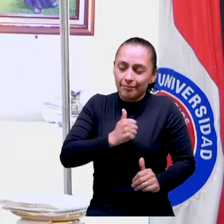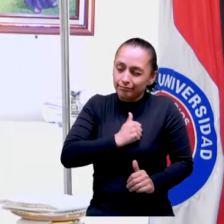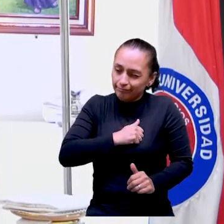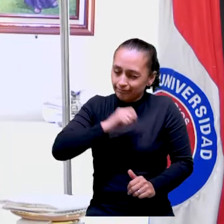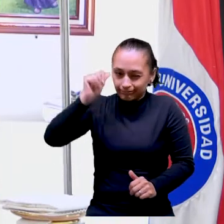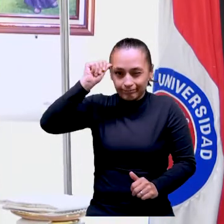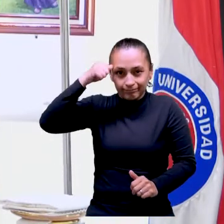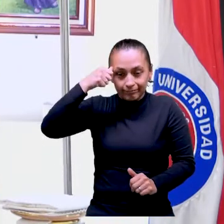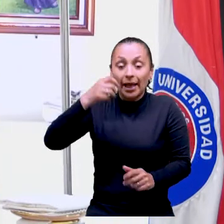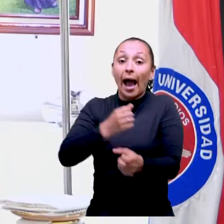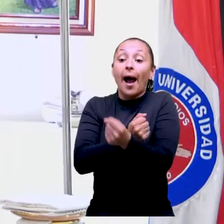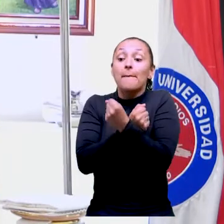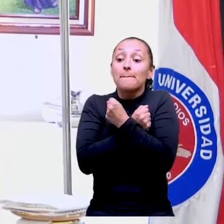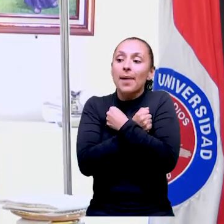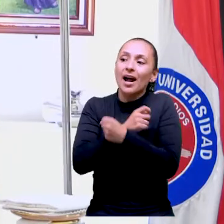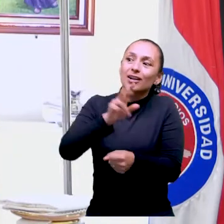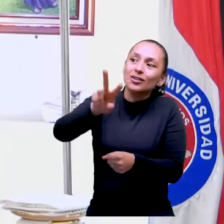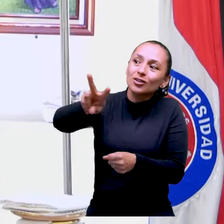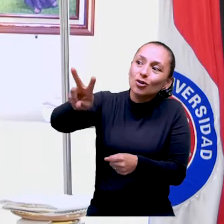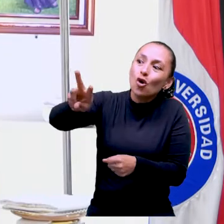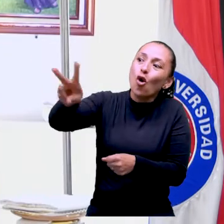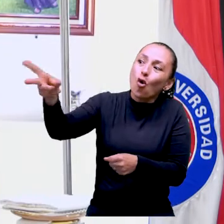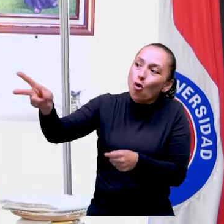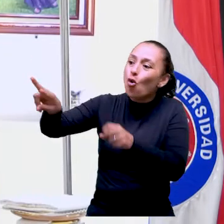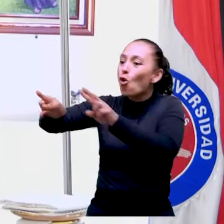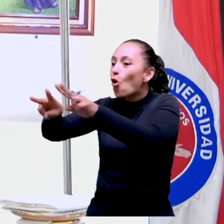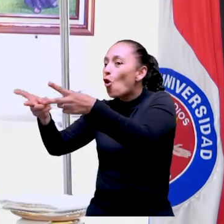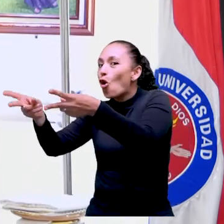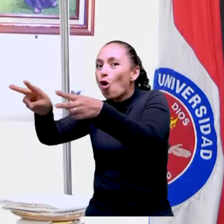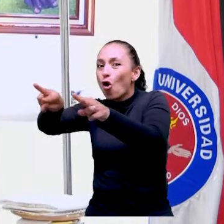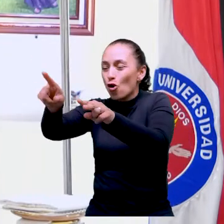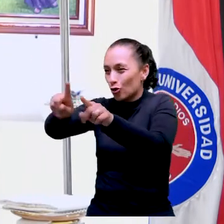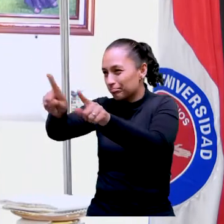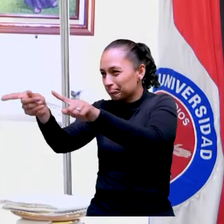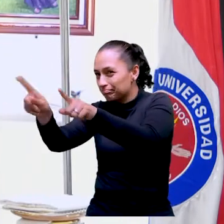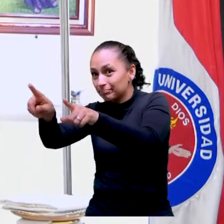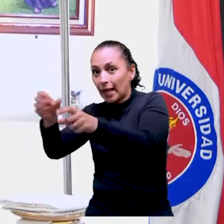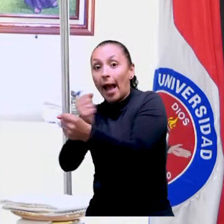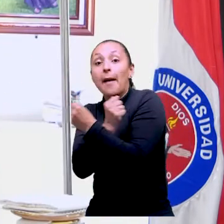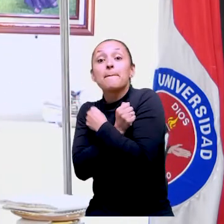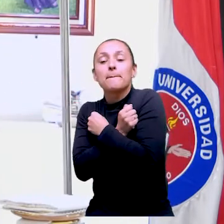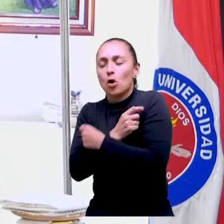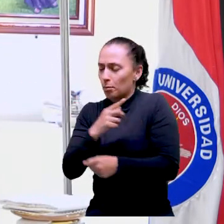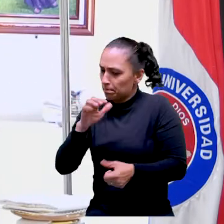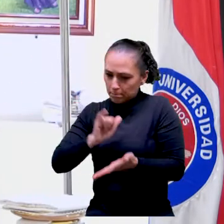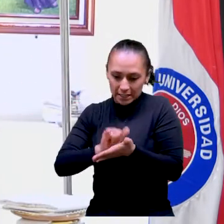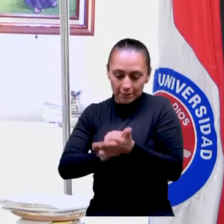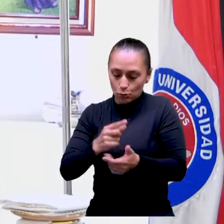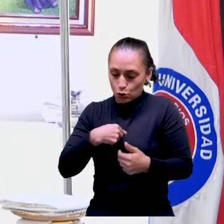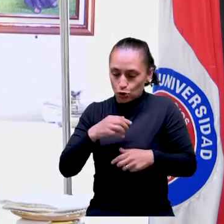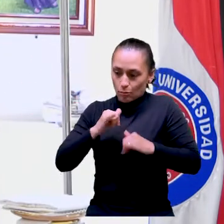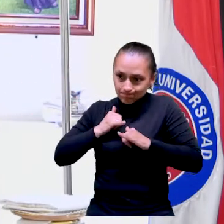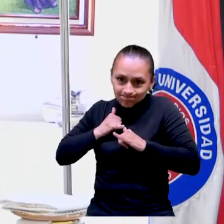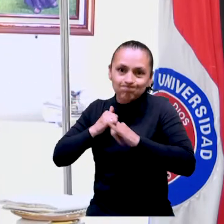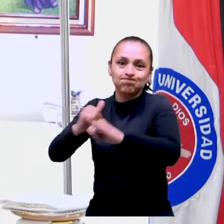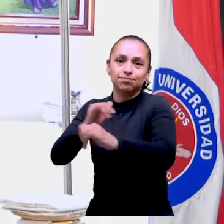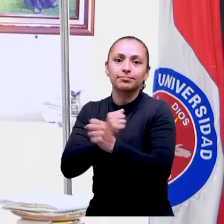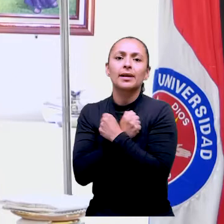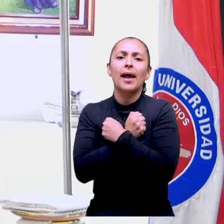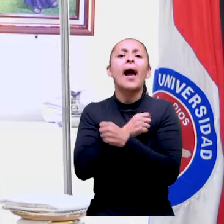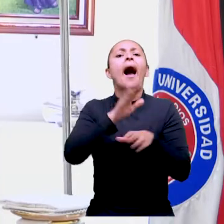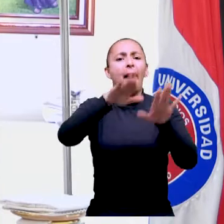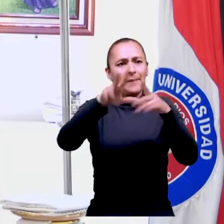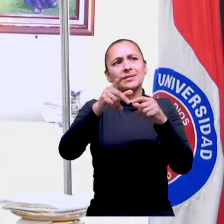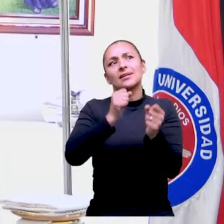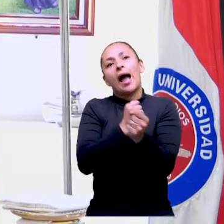palabras amaos los unos a los otros como yo los he amado y no es cualquier amor